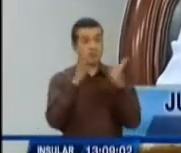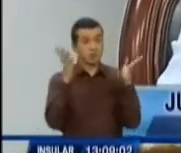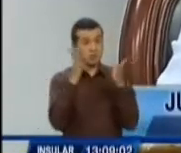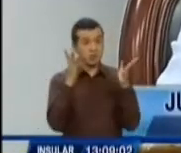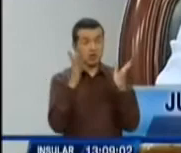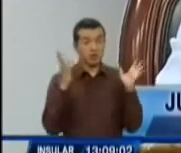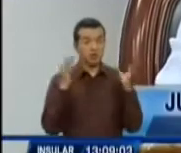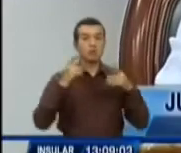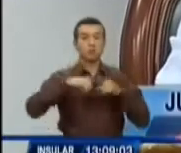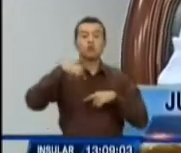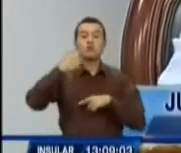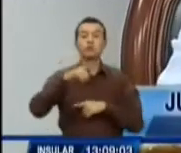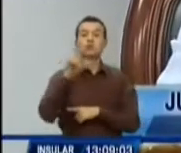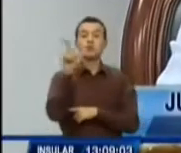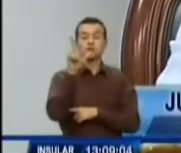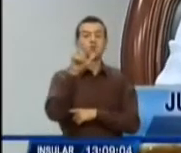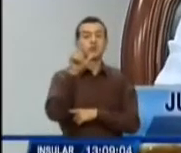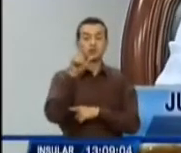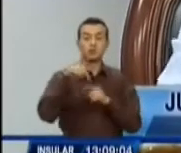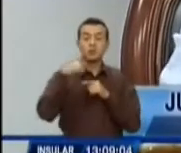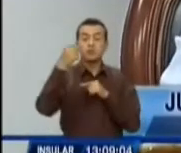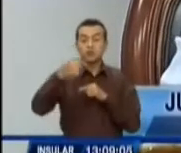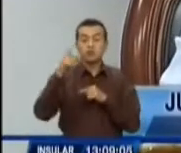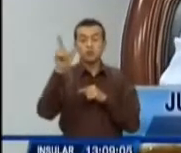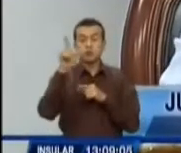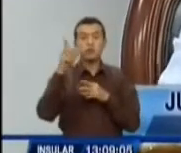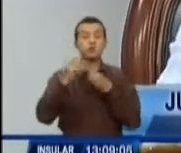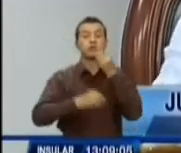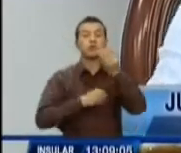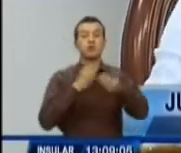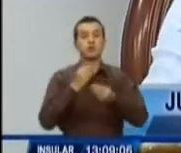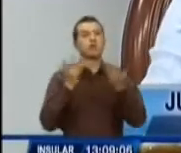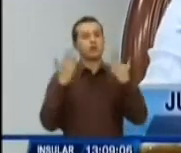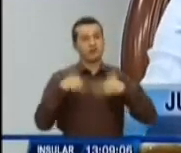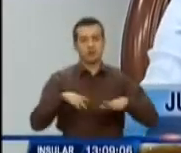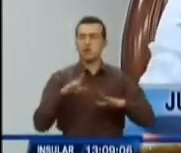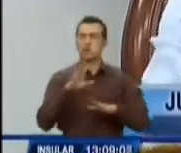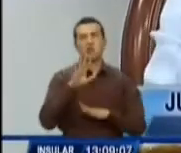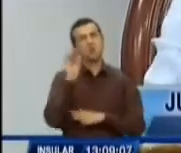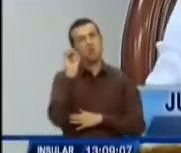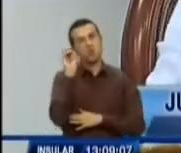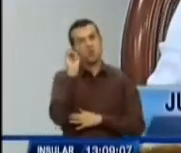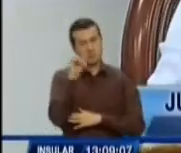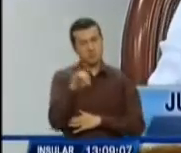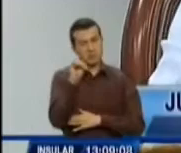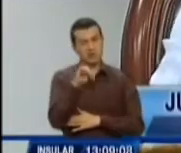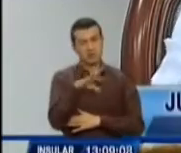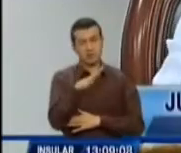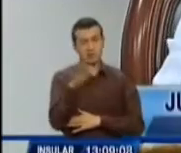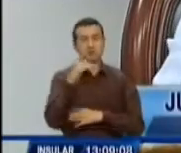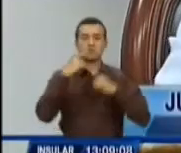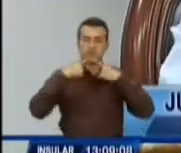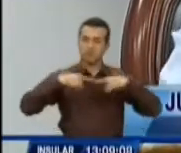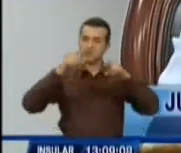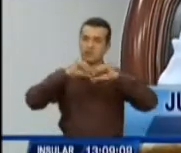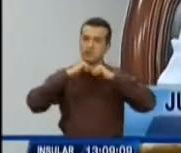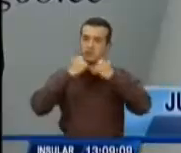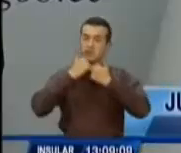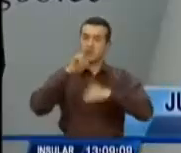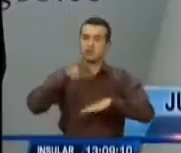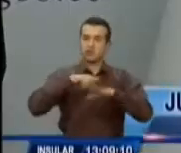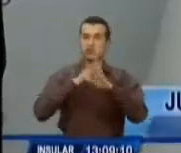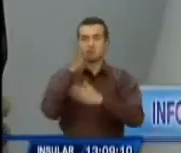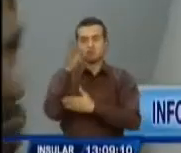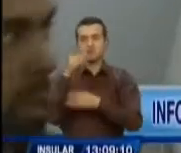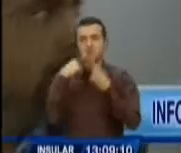y apela, el próximo lunes, el siguiente lunes, estaríamos, o martes, estaríamos oficiando a la Asamblea Nacional.